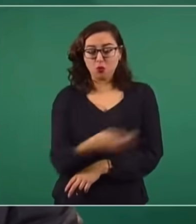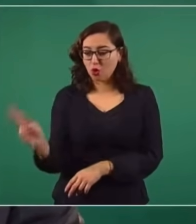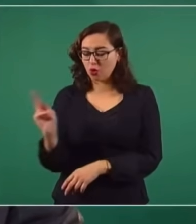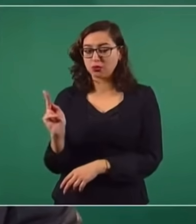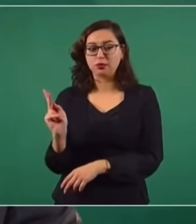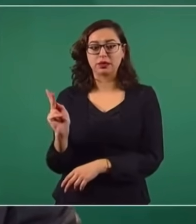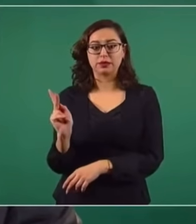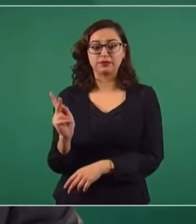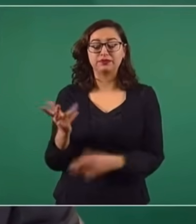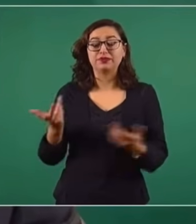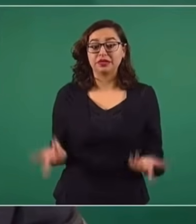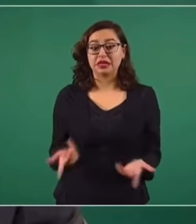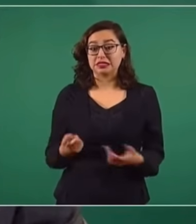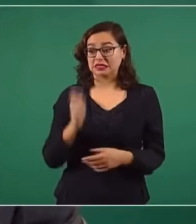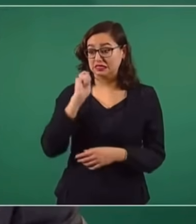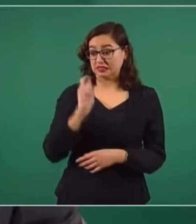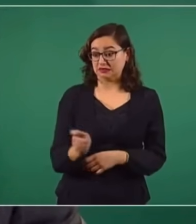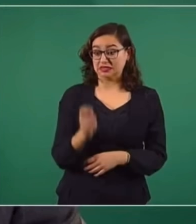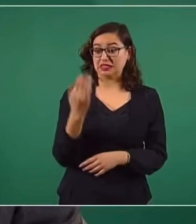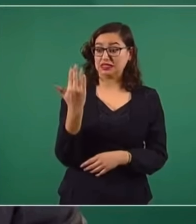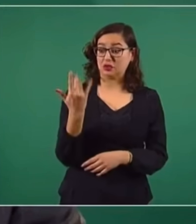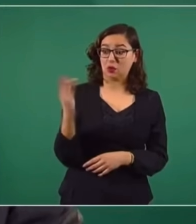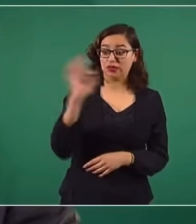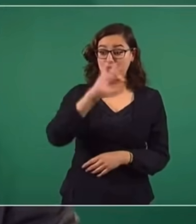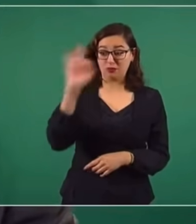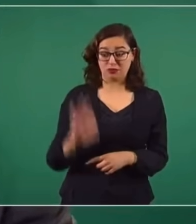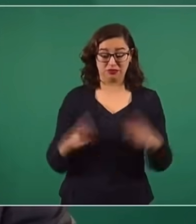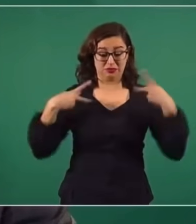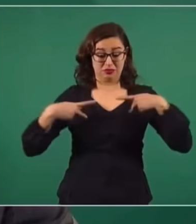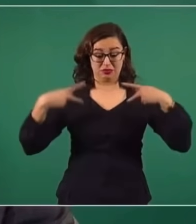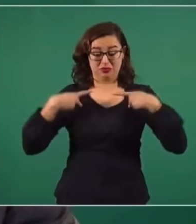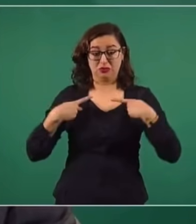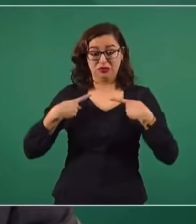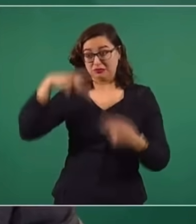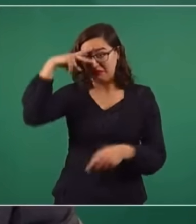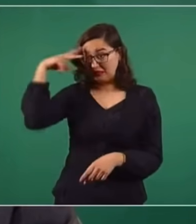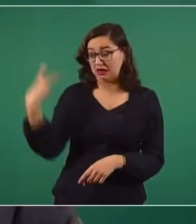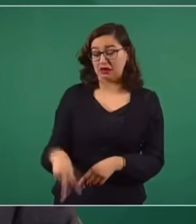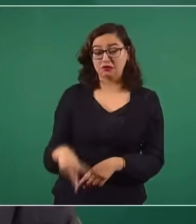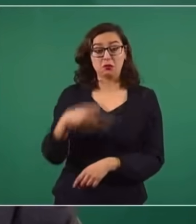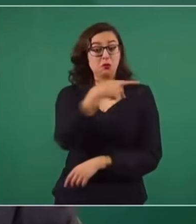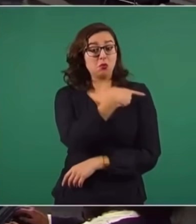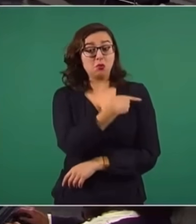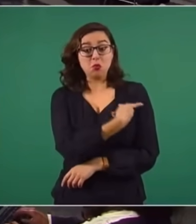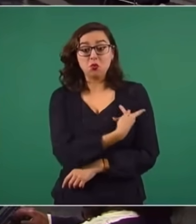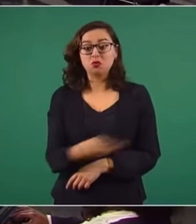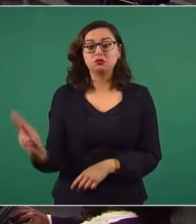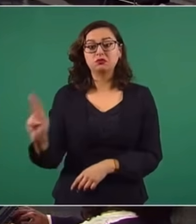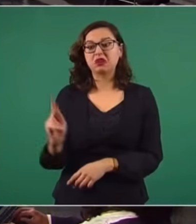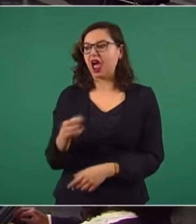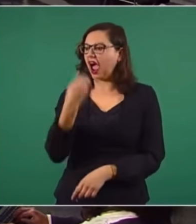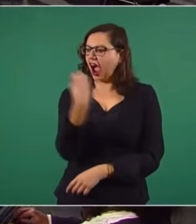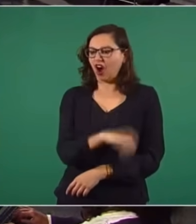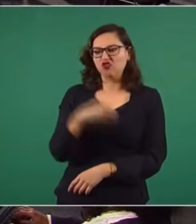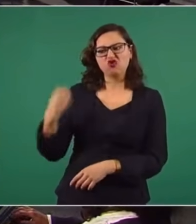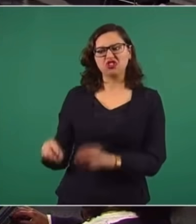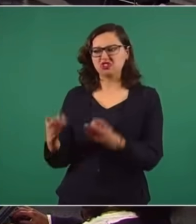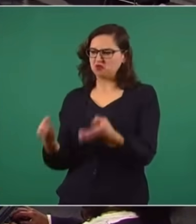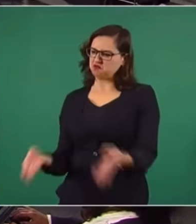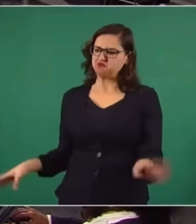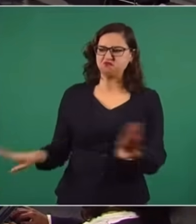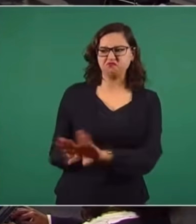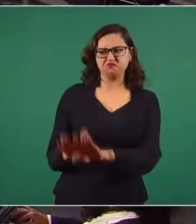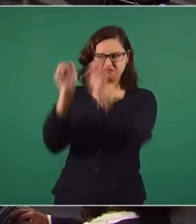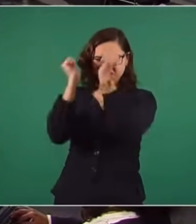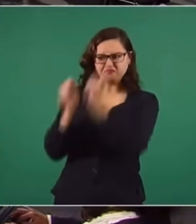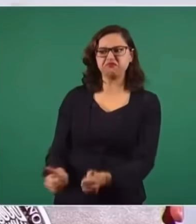que más de la mitad de la población de México vive en condiciones de pobreza y no podemos forzar las cosas y que la